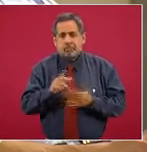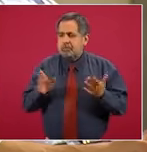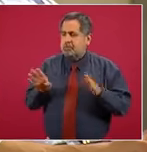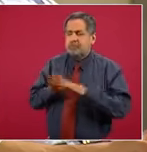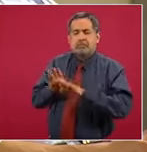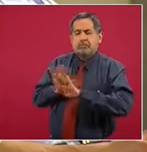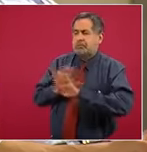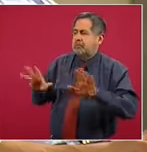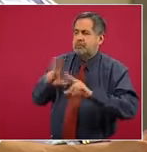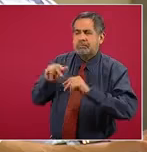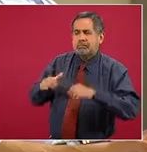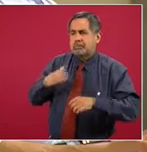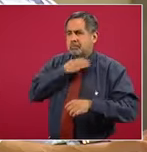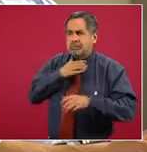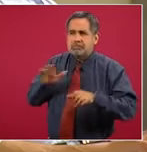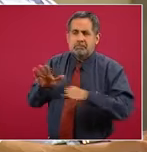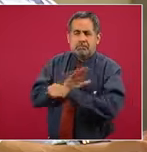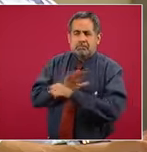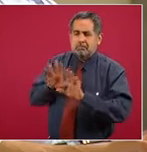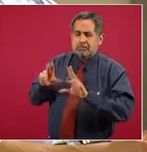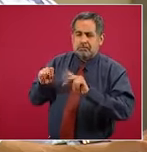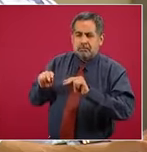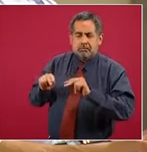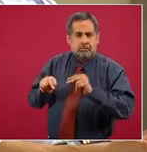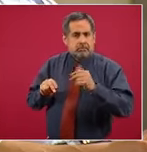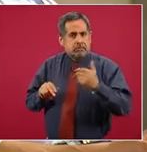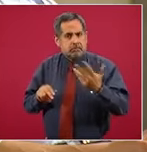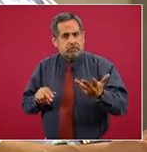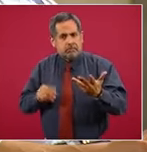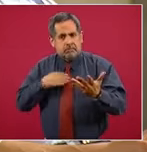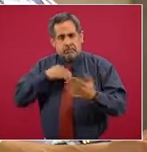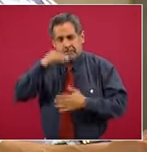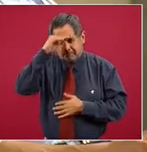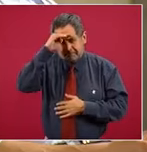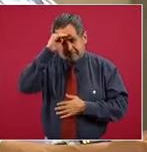a sus pacientes, a sus enfermedades. Entonces, aquí la pregunta es,